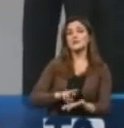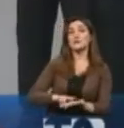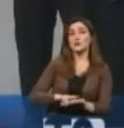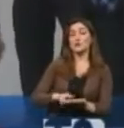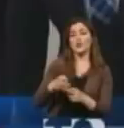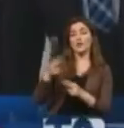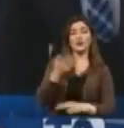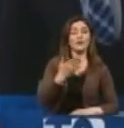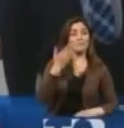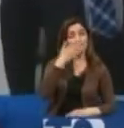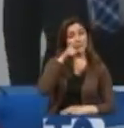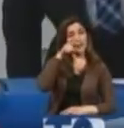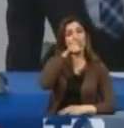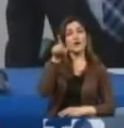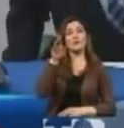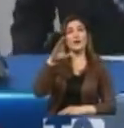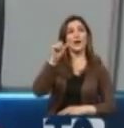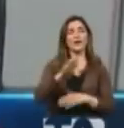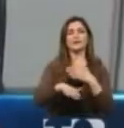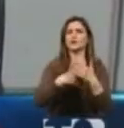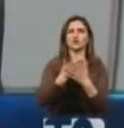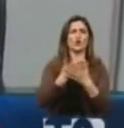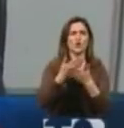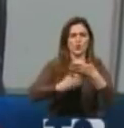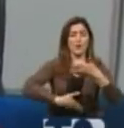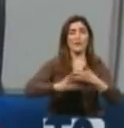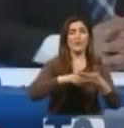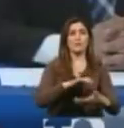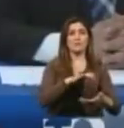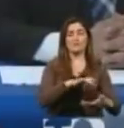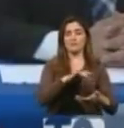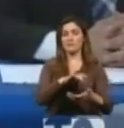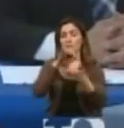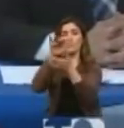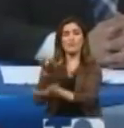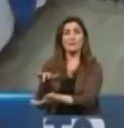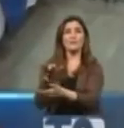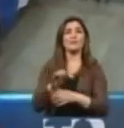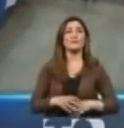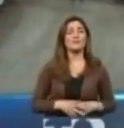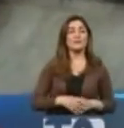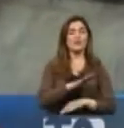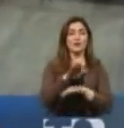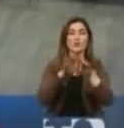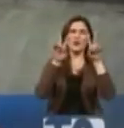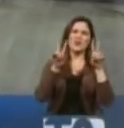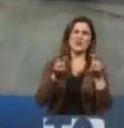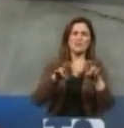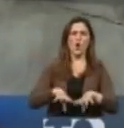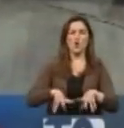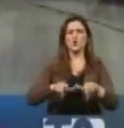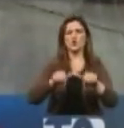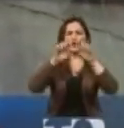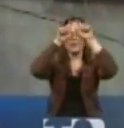ex fiscal Carlos Baca, quien le entregó toda la documentación a su cargo y especialmente los relacionados con los temas